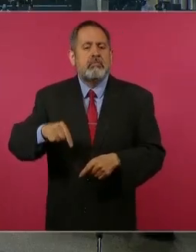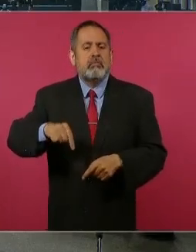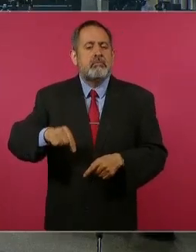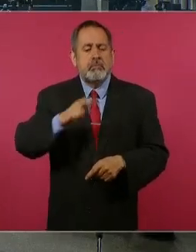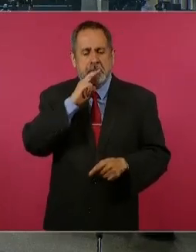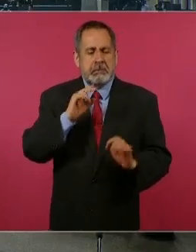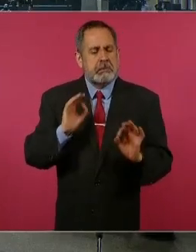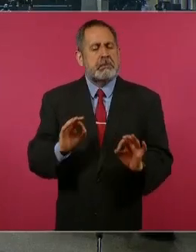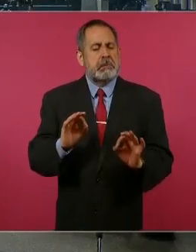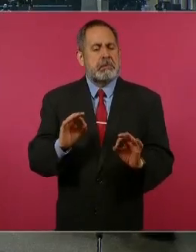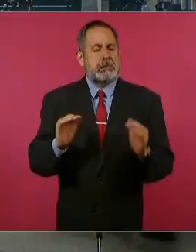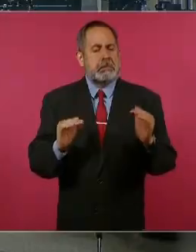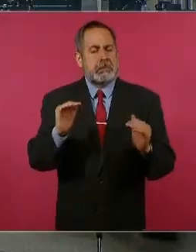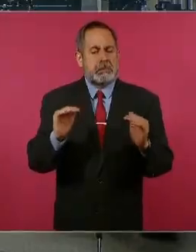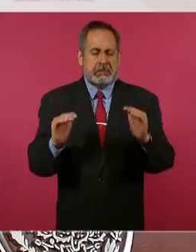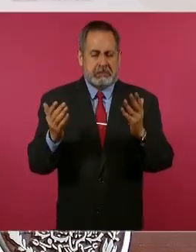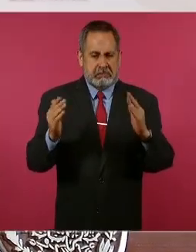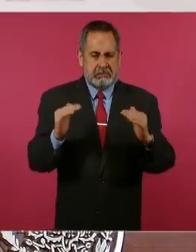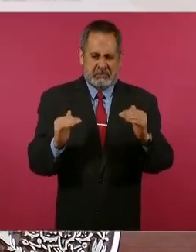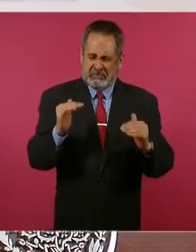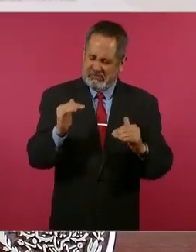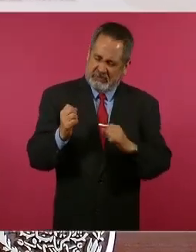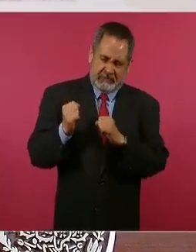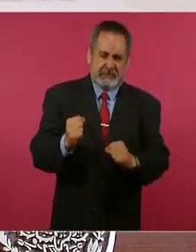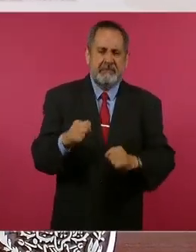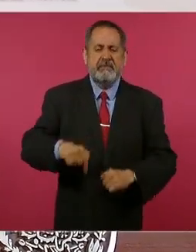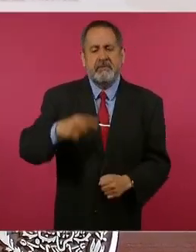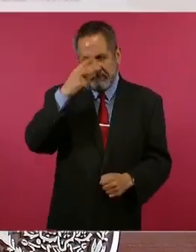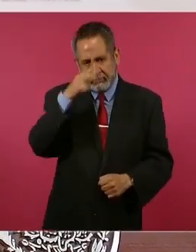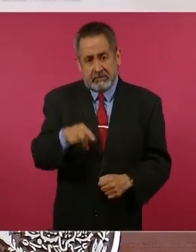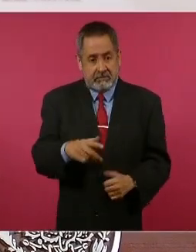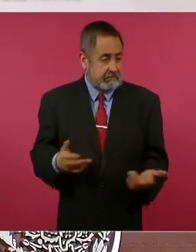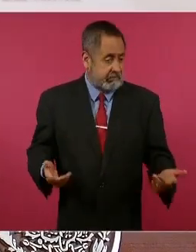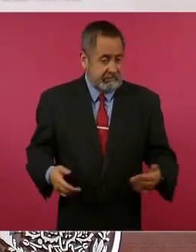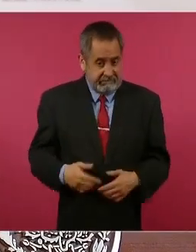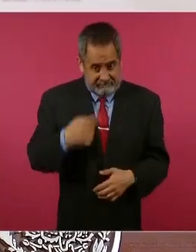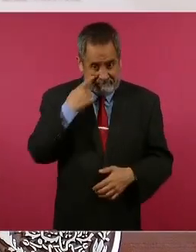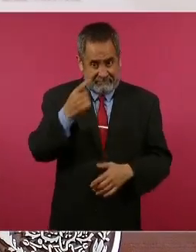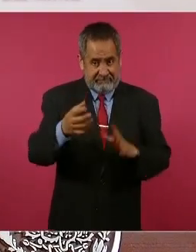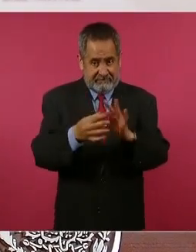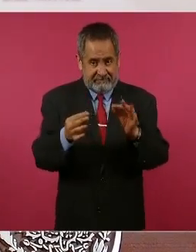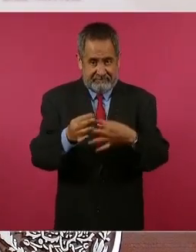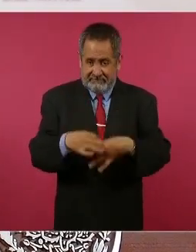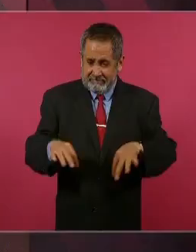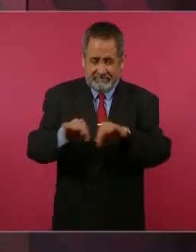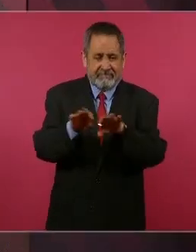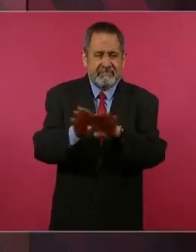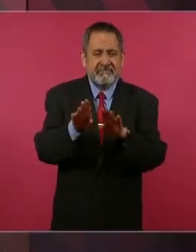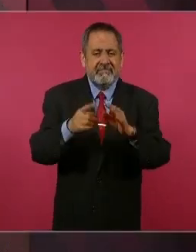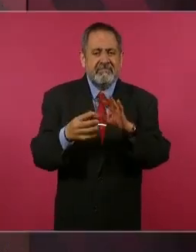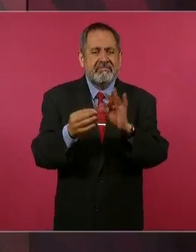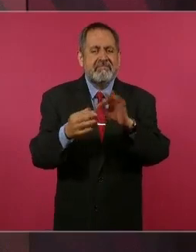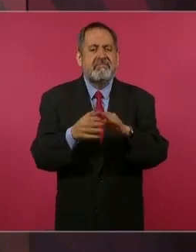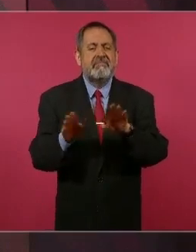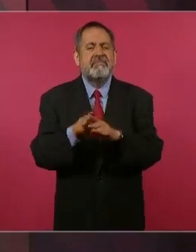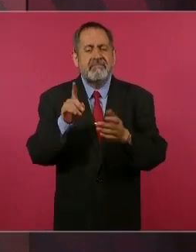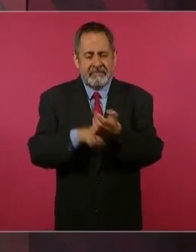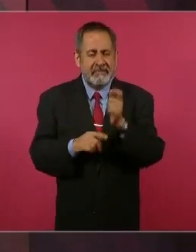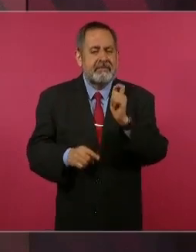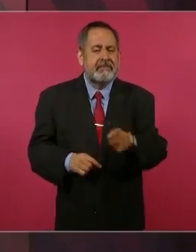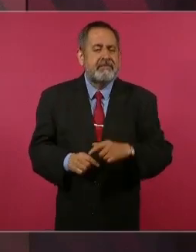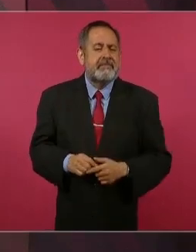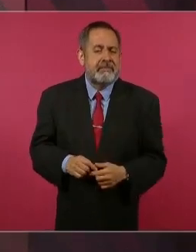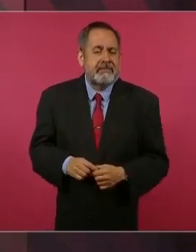la comparación para que vean lo importante que es tener